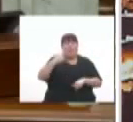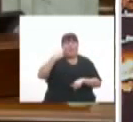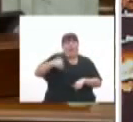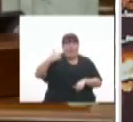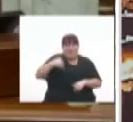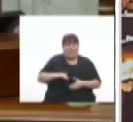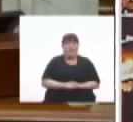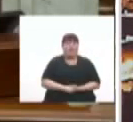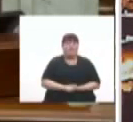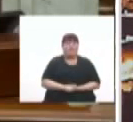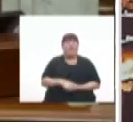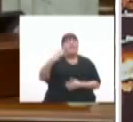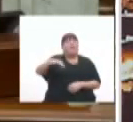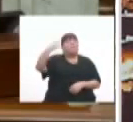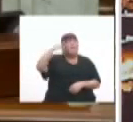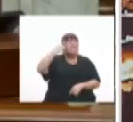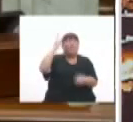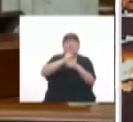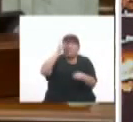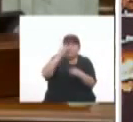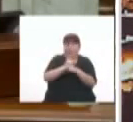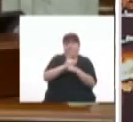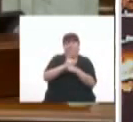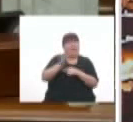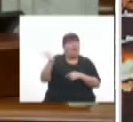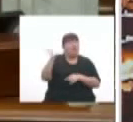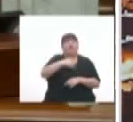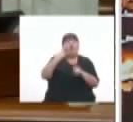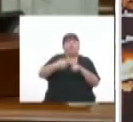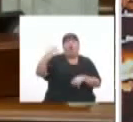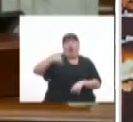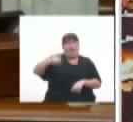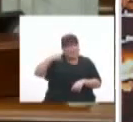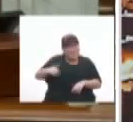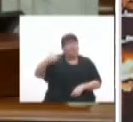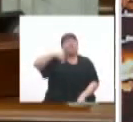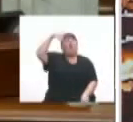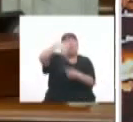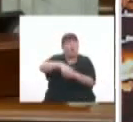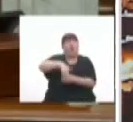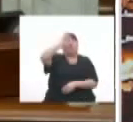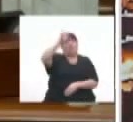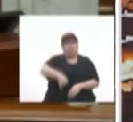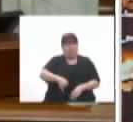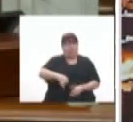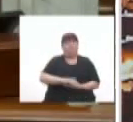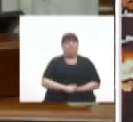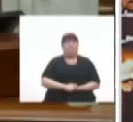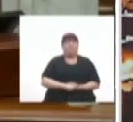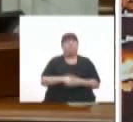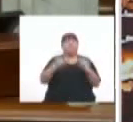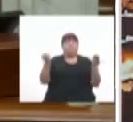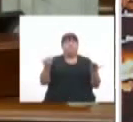que muchas provincias eh han recibido retiramos por lo menos por lo pronto La promesa suponemos y esto creemos que es lo que de alguna